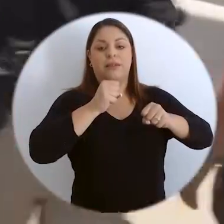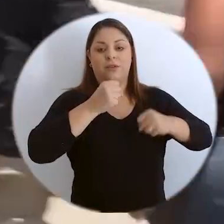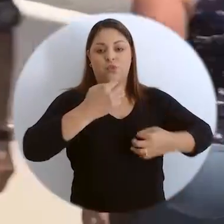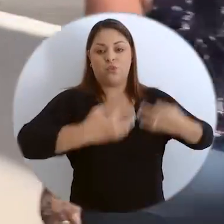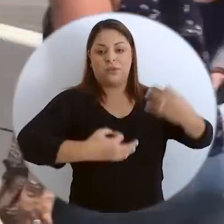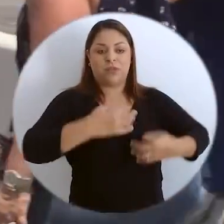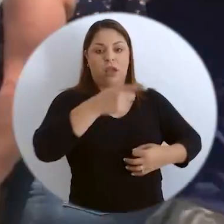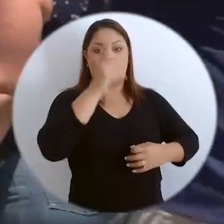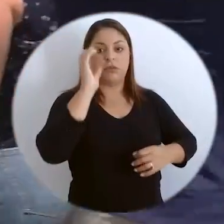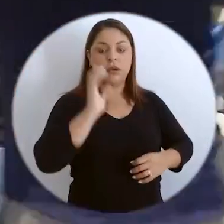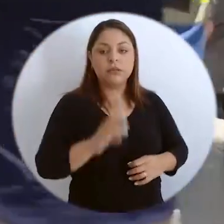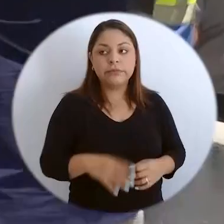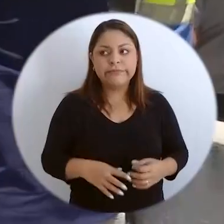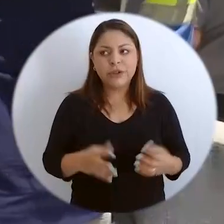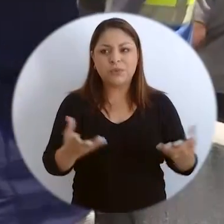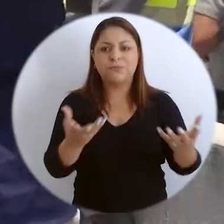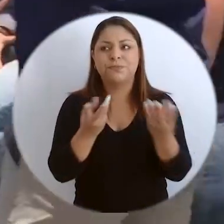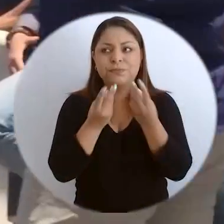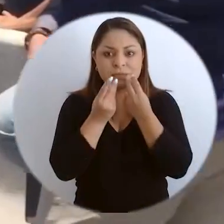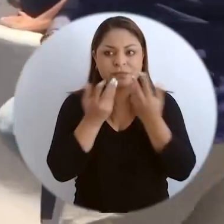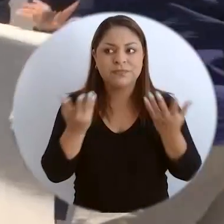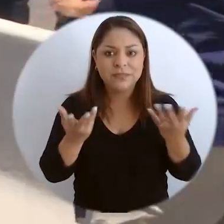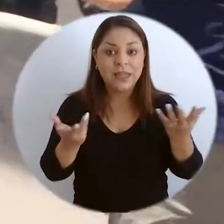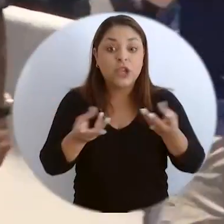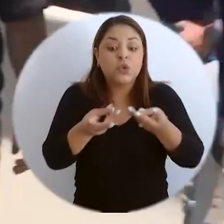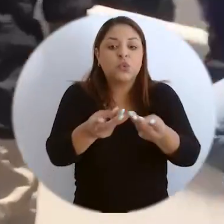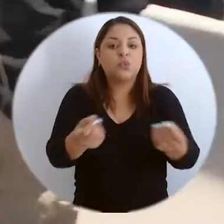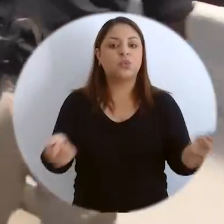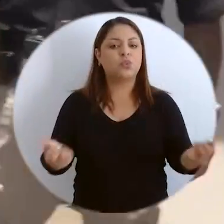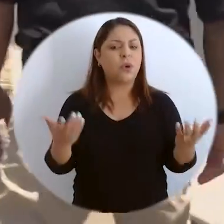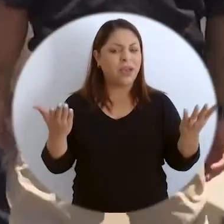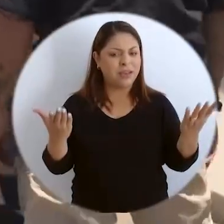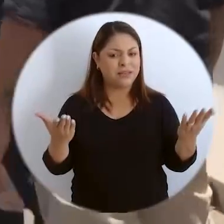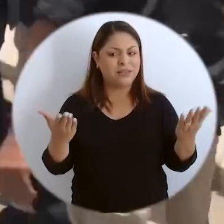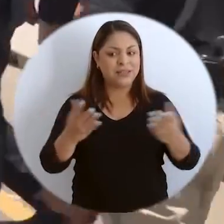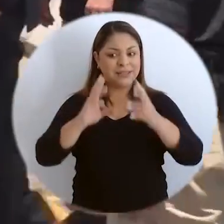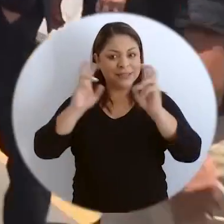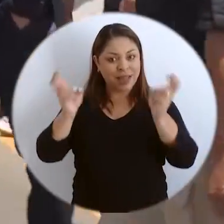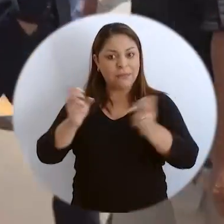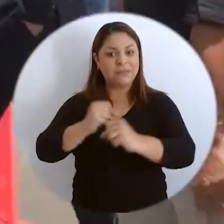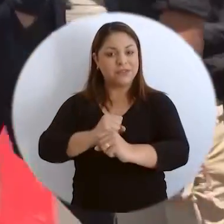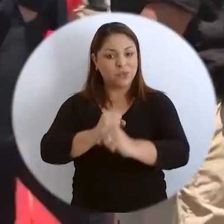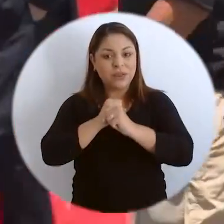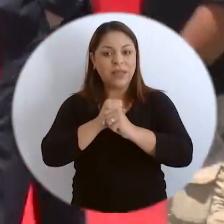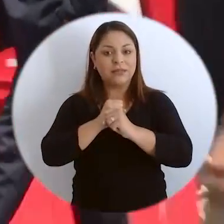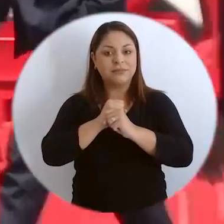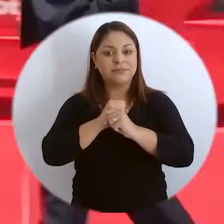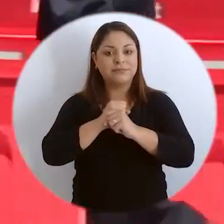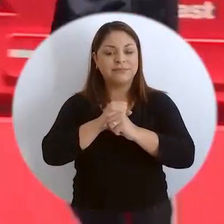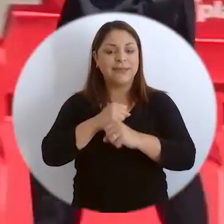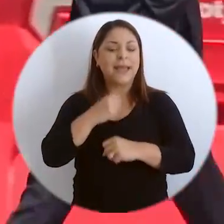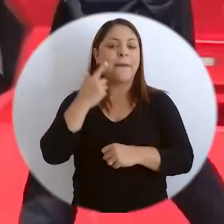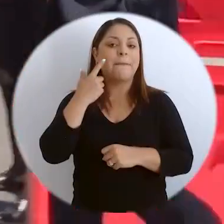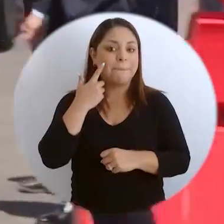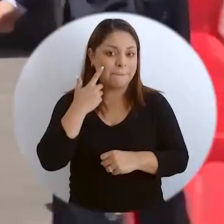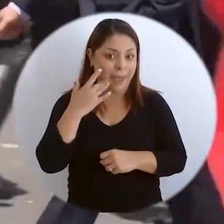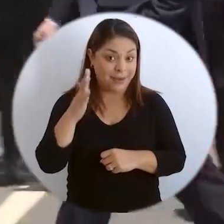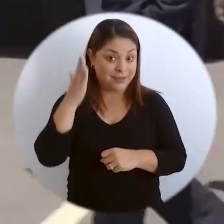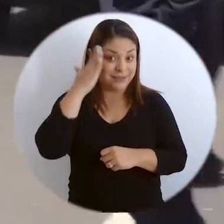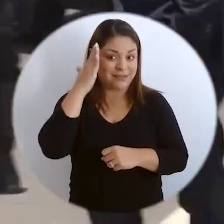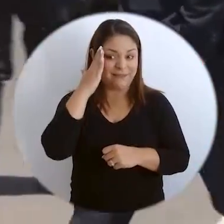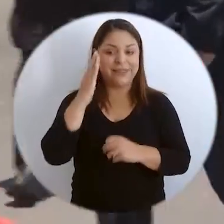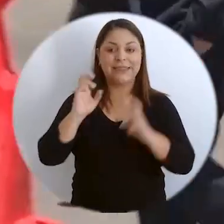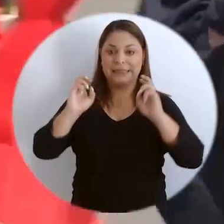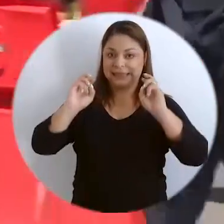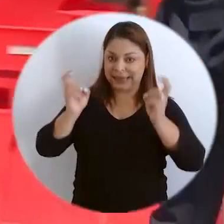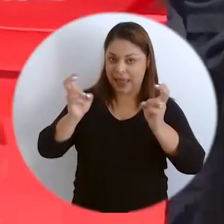el vacío la resolución sobre el tema de seguridad, en donde ya pareciera que no solamente es un tema